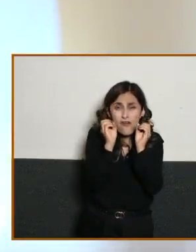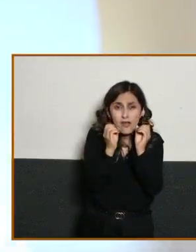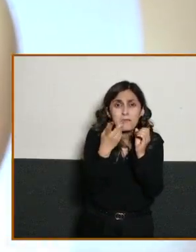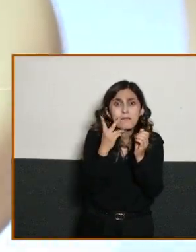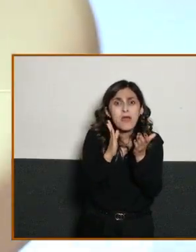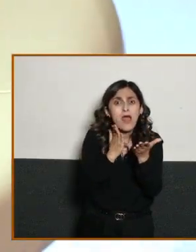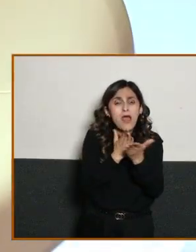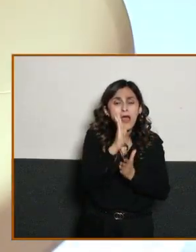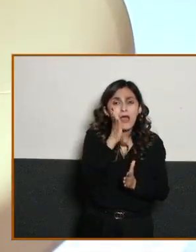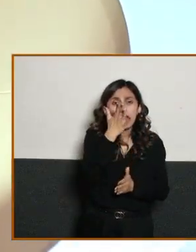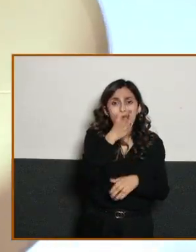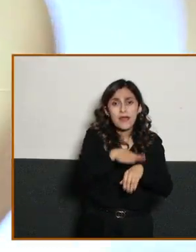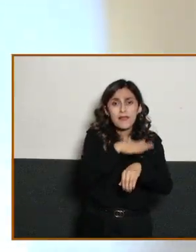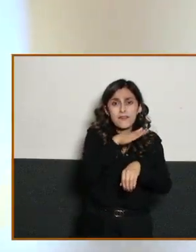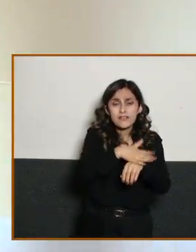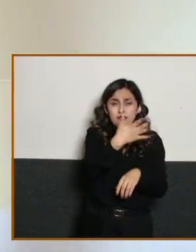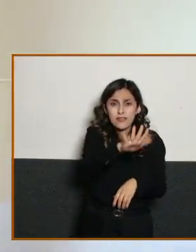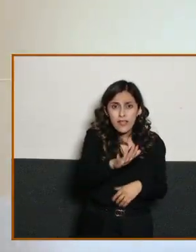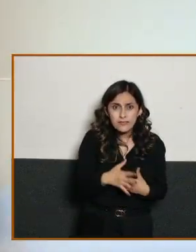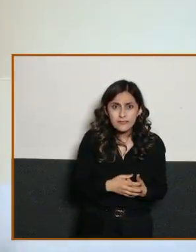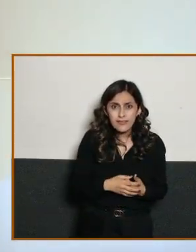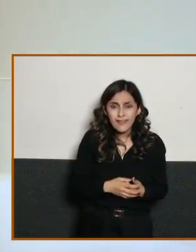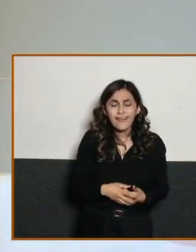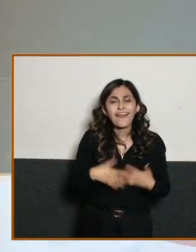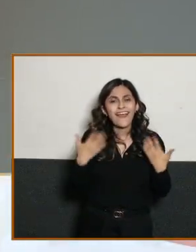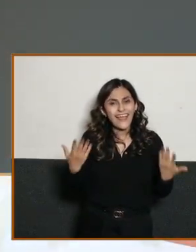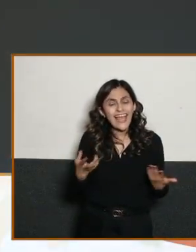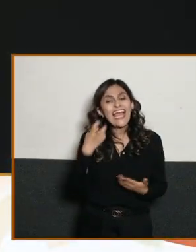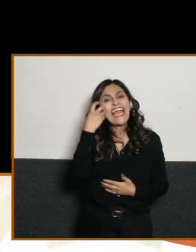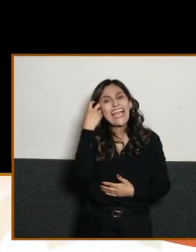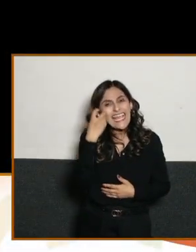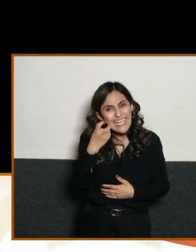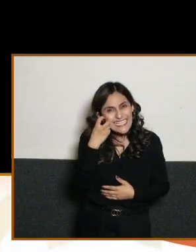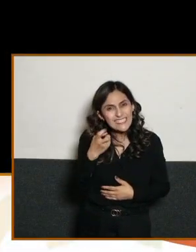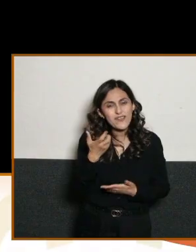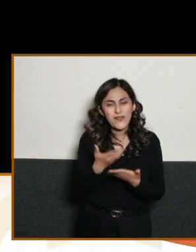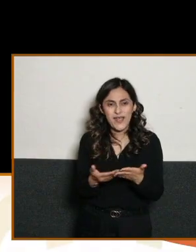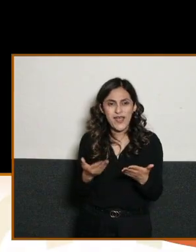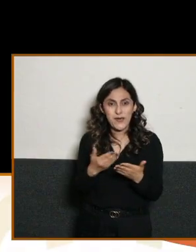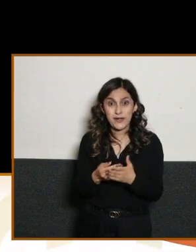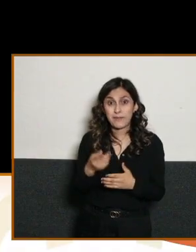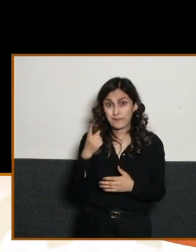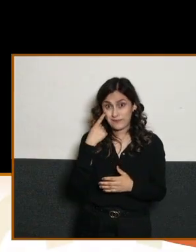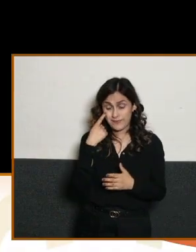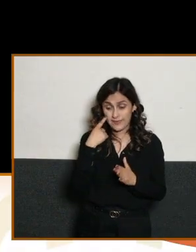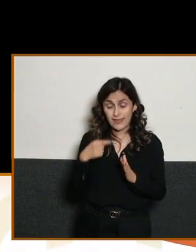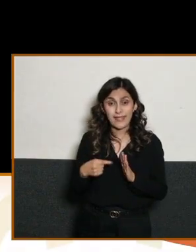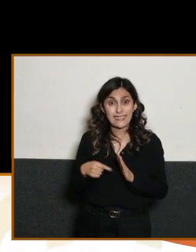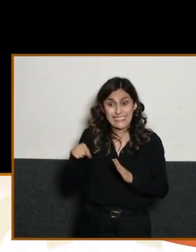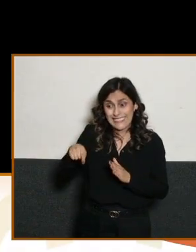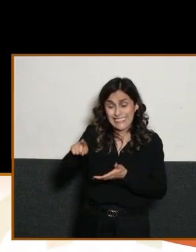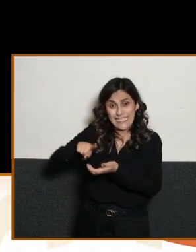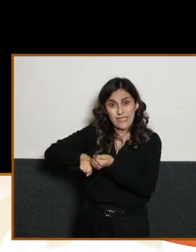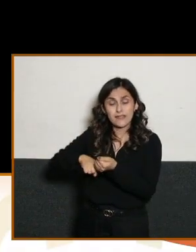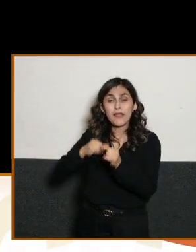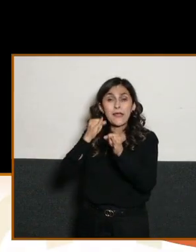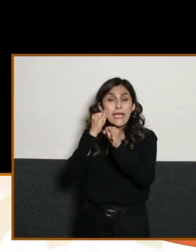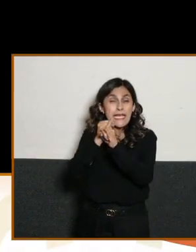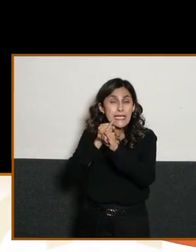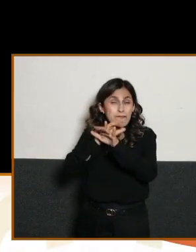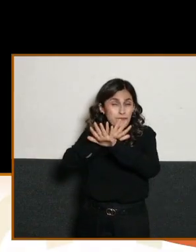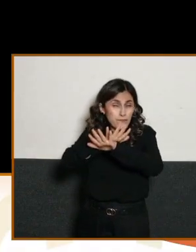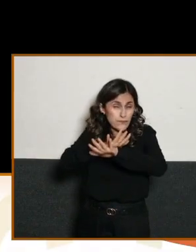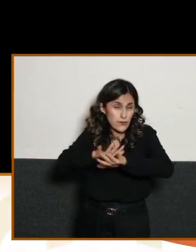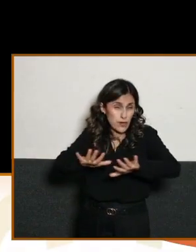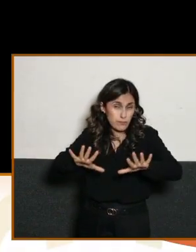trabajando ahora. En que el modelo no tenga mucha información, sino que tenga mucha inteligencia